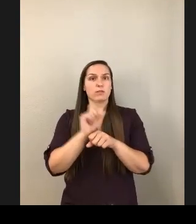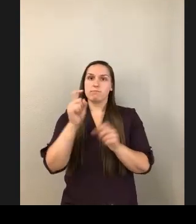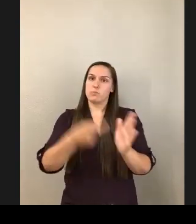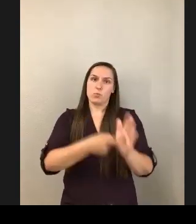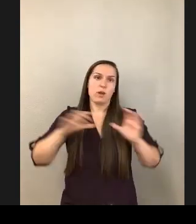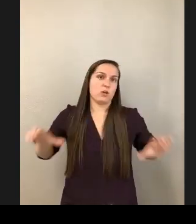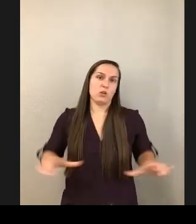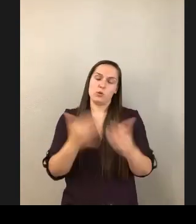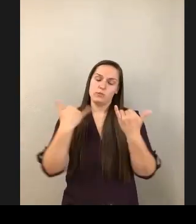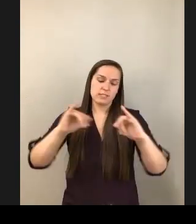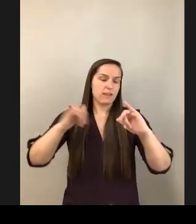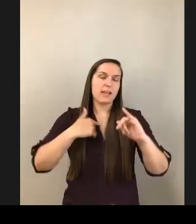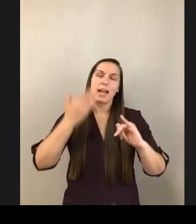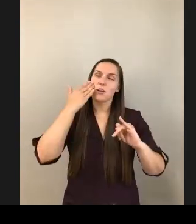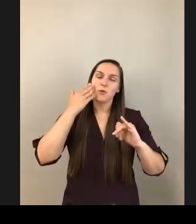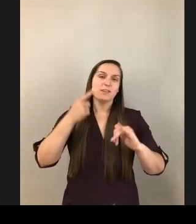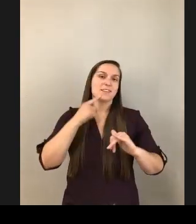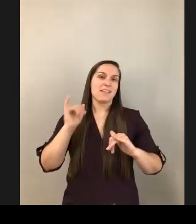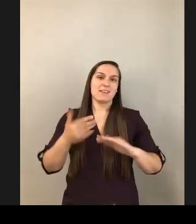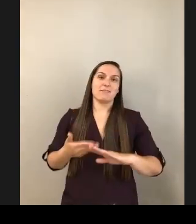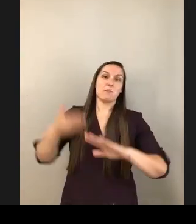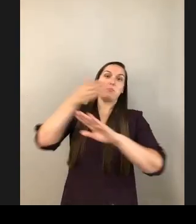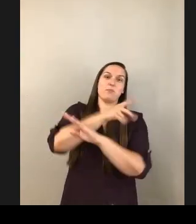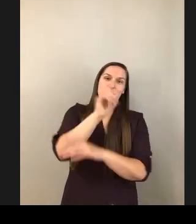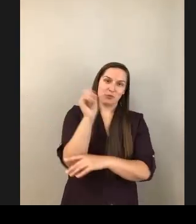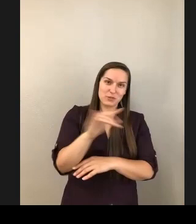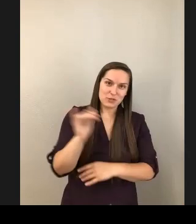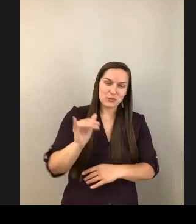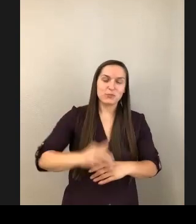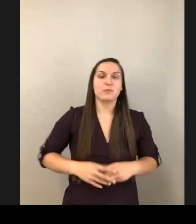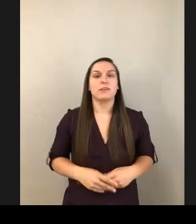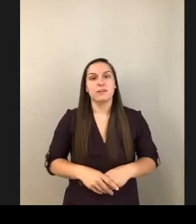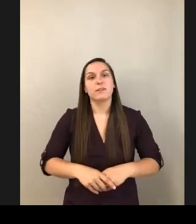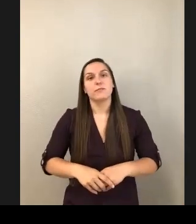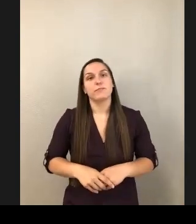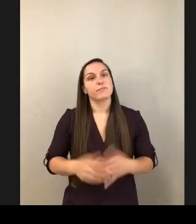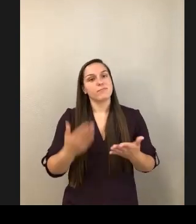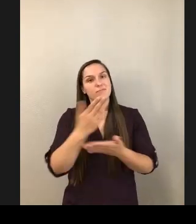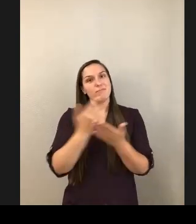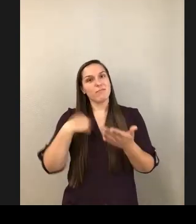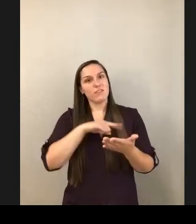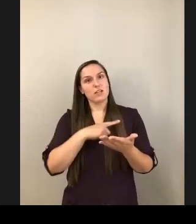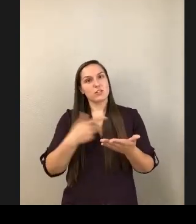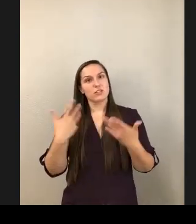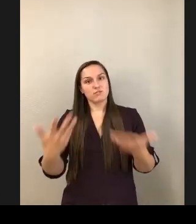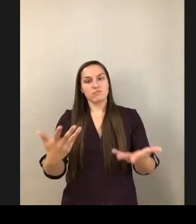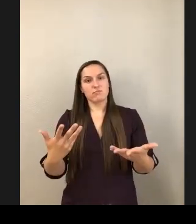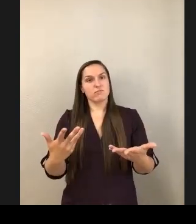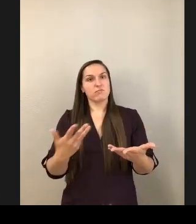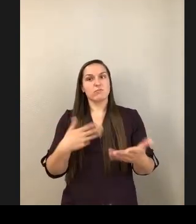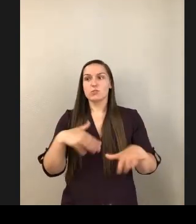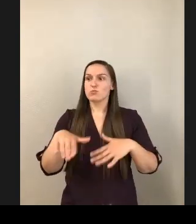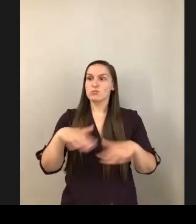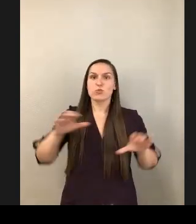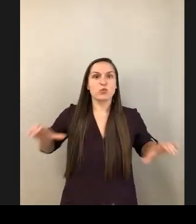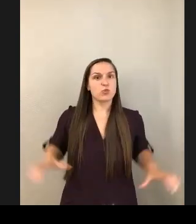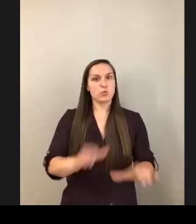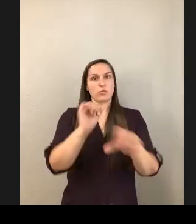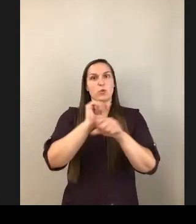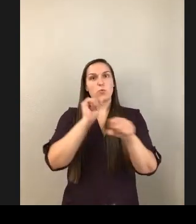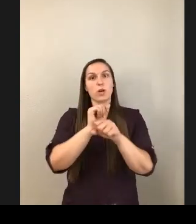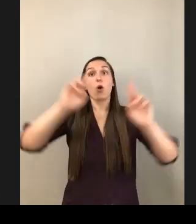que cada comunidad sea representada. Y como dije en la respuesta anterior,